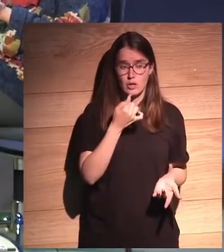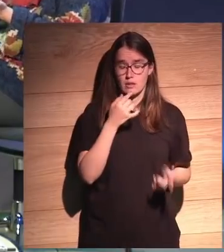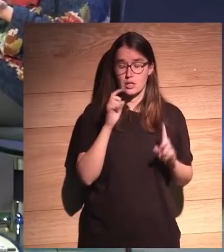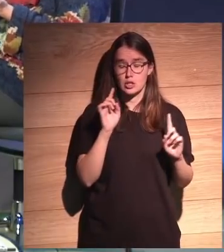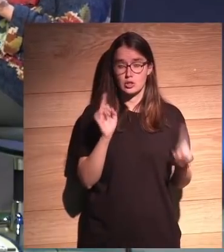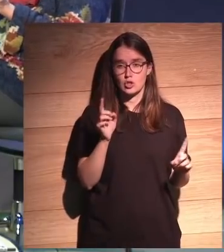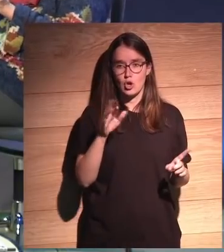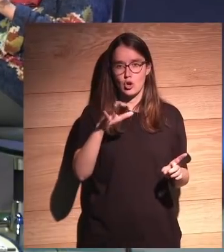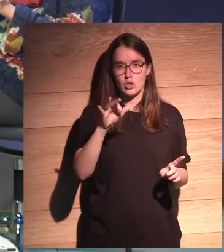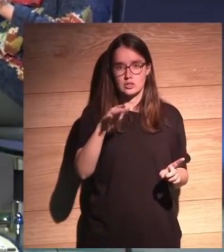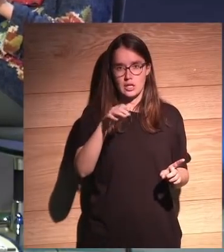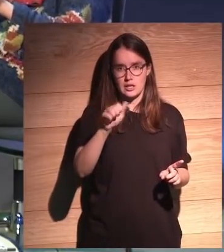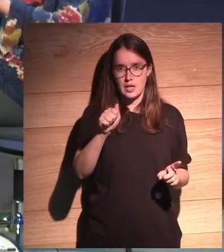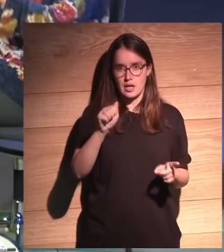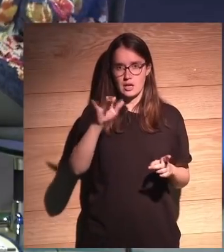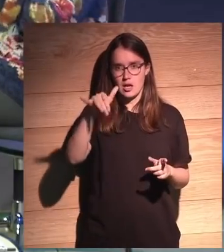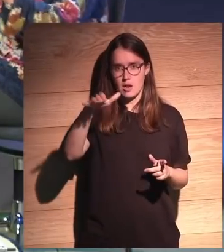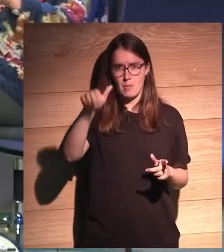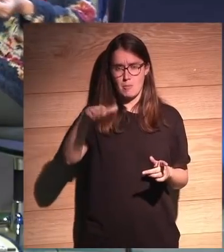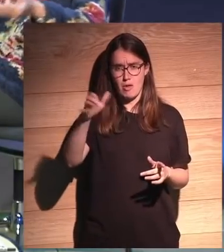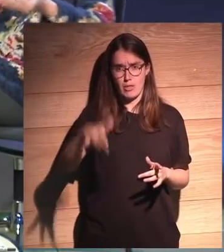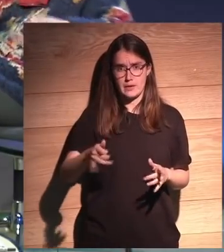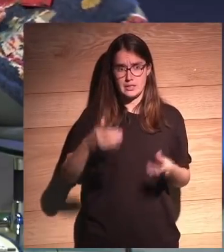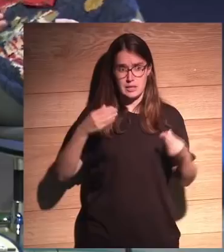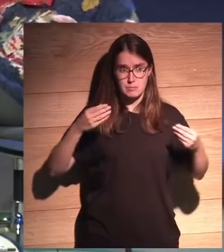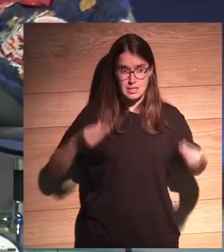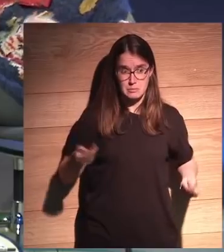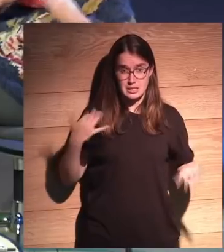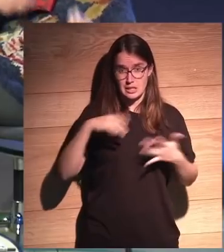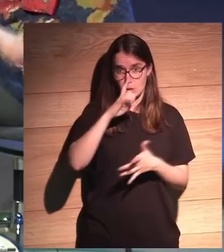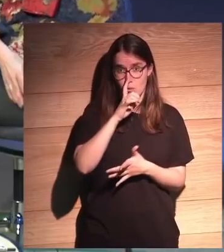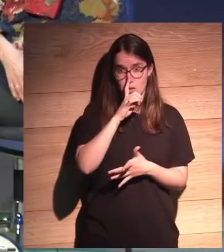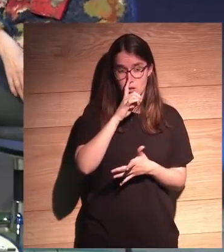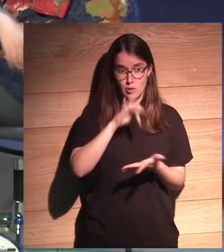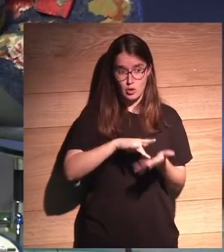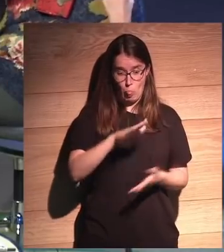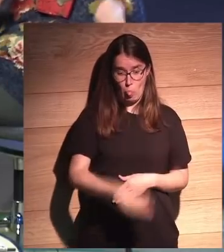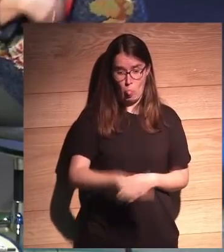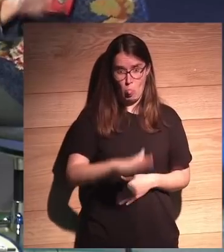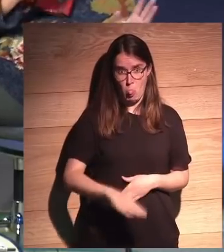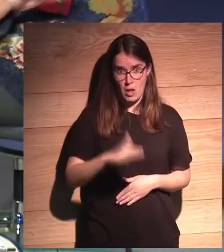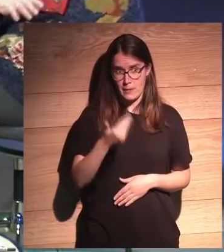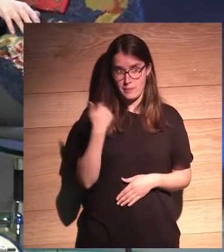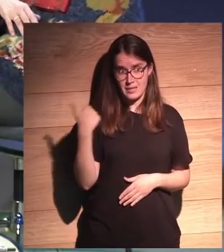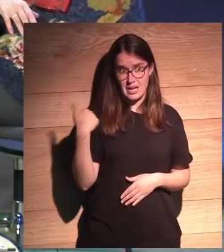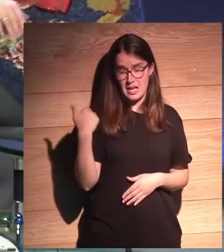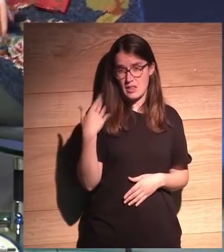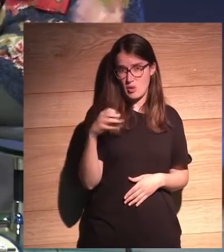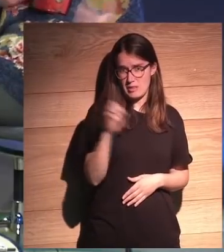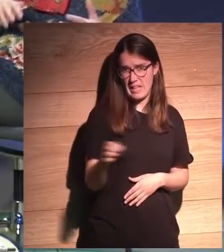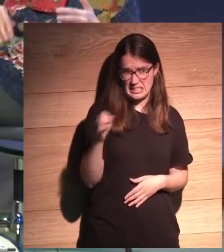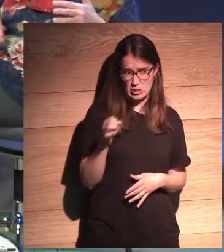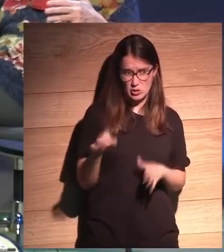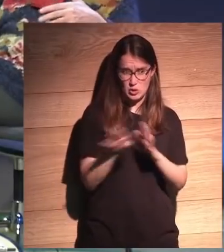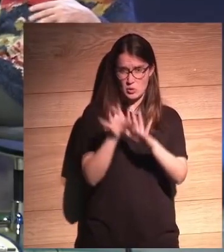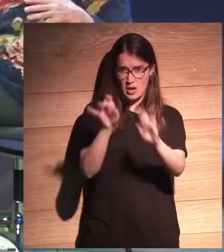están Rosalía de Castro y Pardo Bazán, es que son las mismas que estaban cuando yo era pequeña, hace medio siglo ya. Y